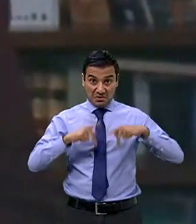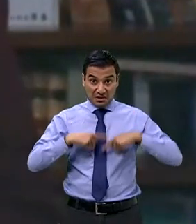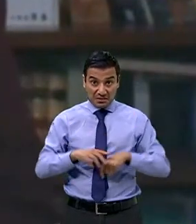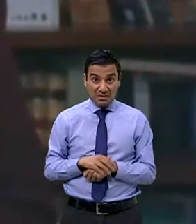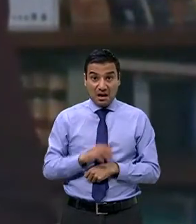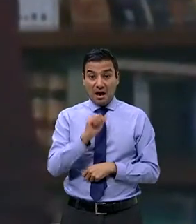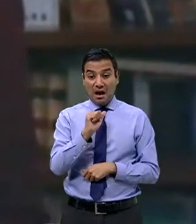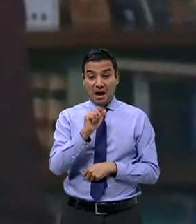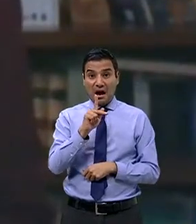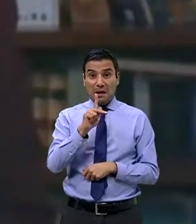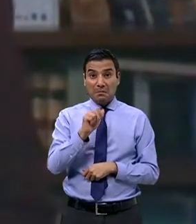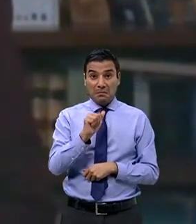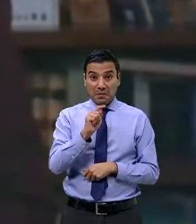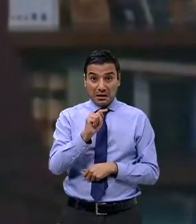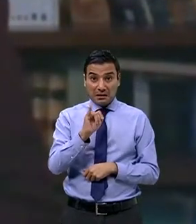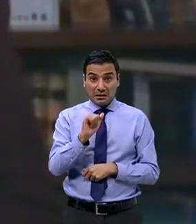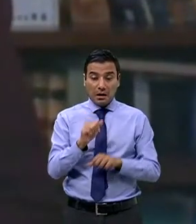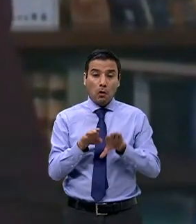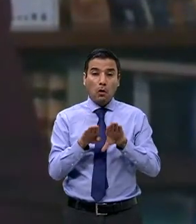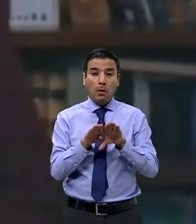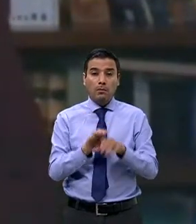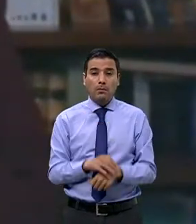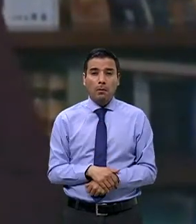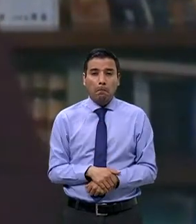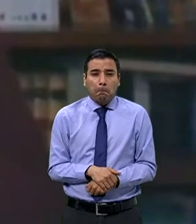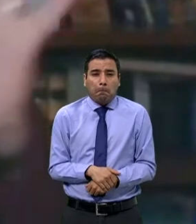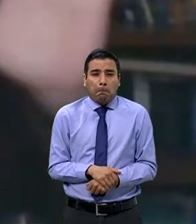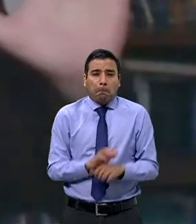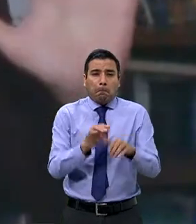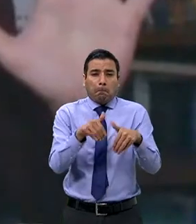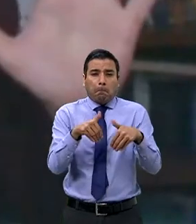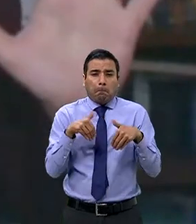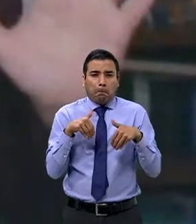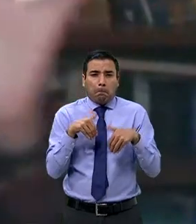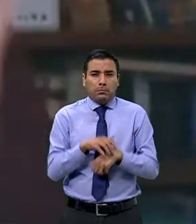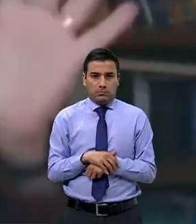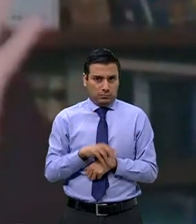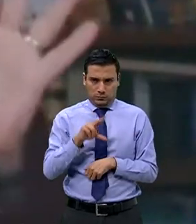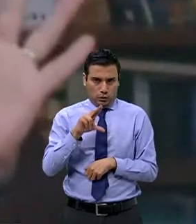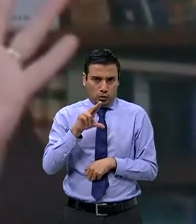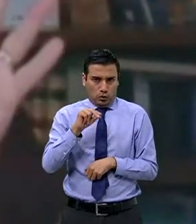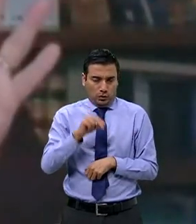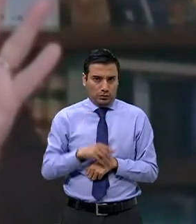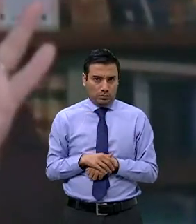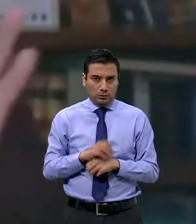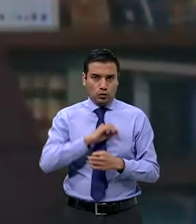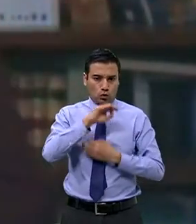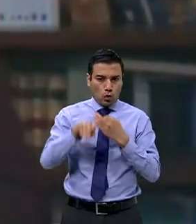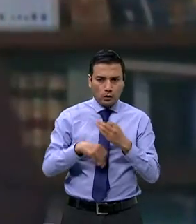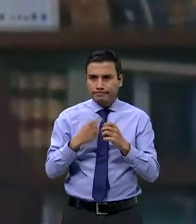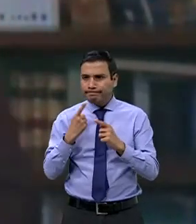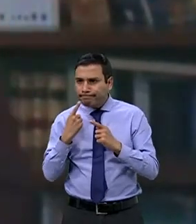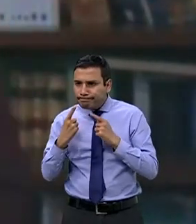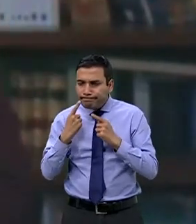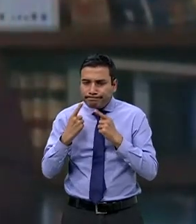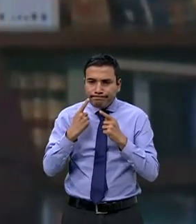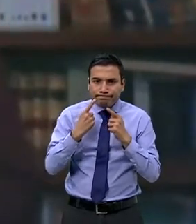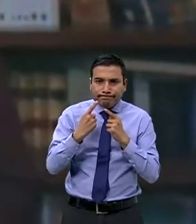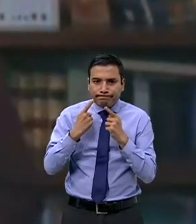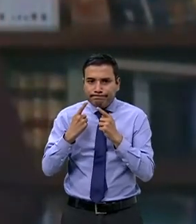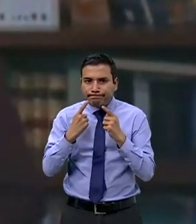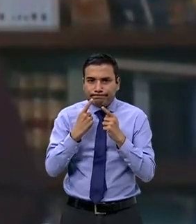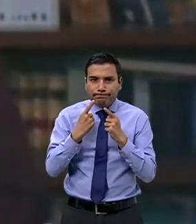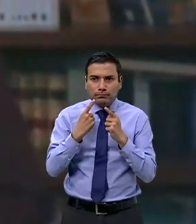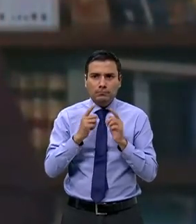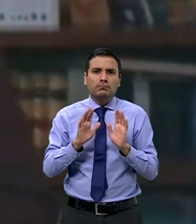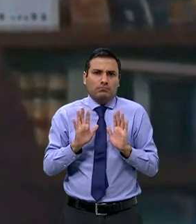esta apropiación se dio y la decisión se tomó al momento de participar se participó de